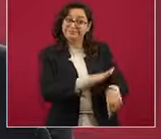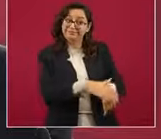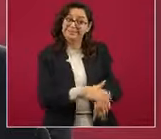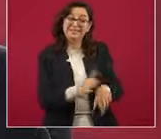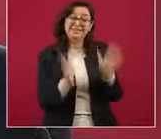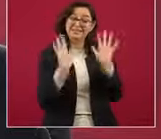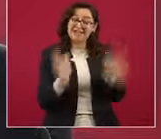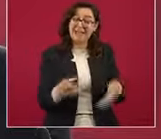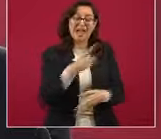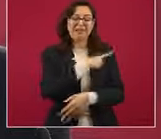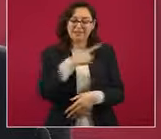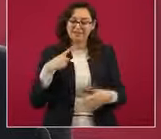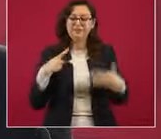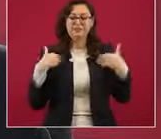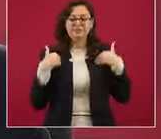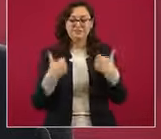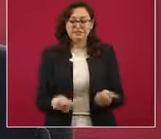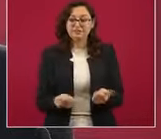son otros tiempos